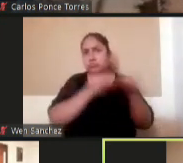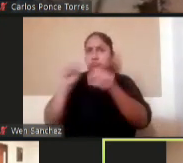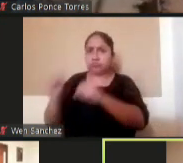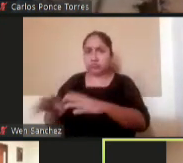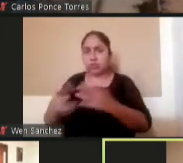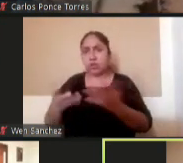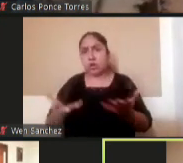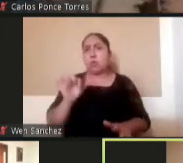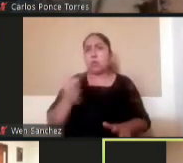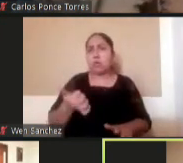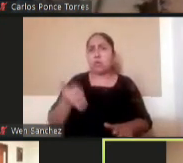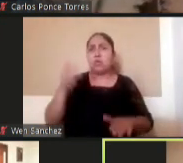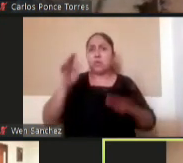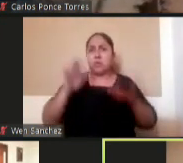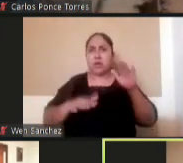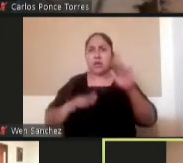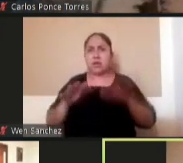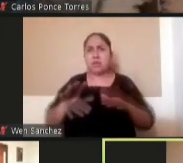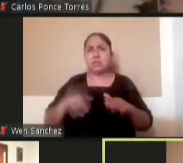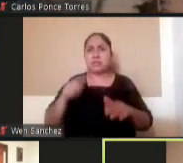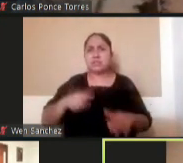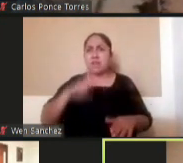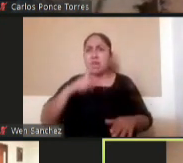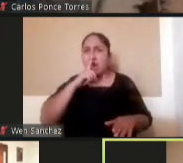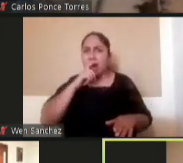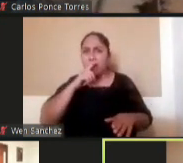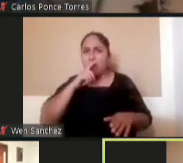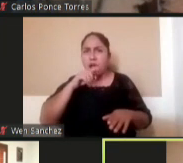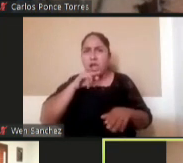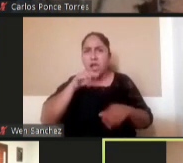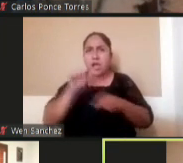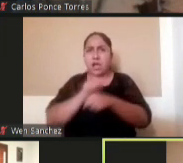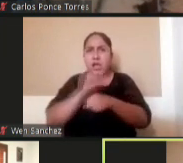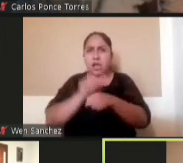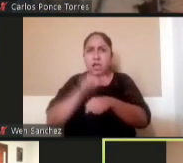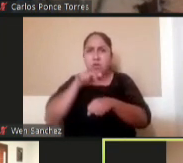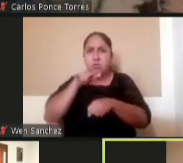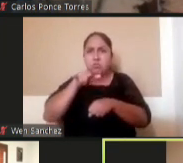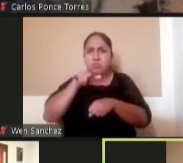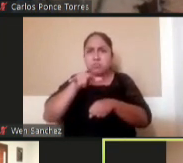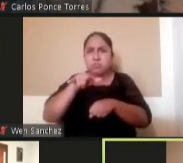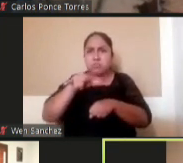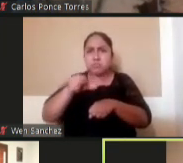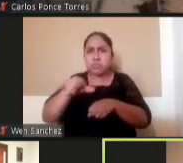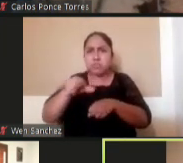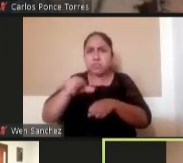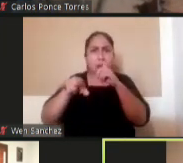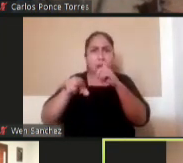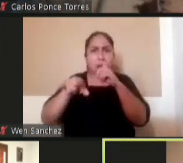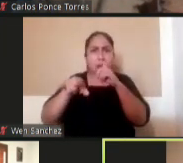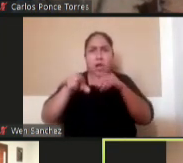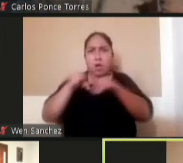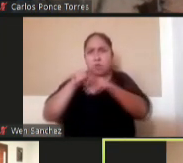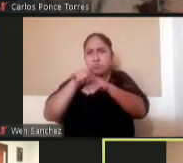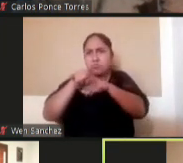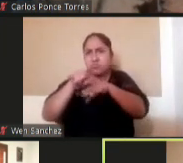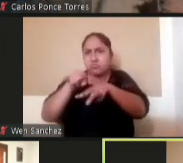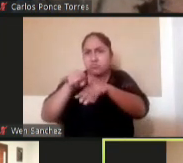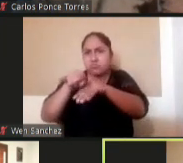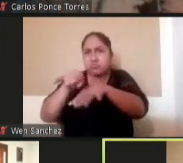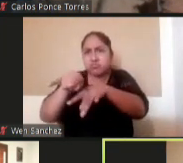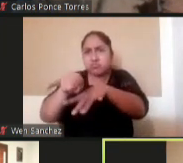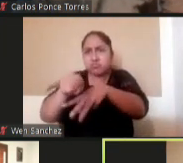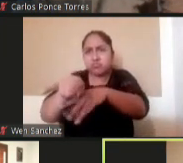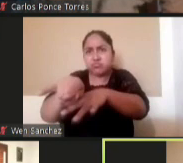líquidos que dejan un olor muy desagradable y que por supuesto son un poco de infección, además que la mancha no se quita ya